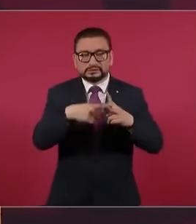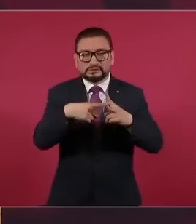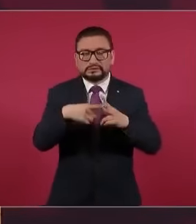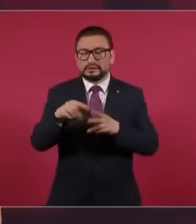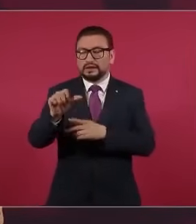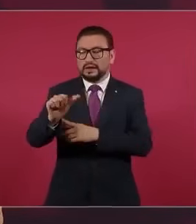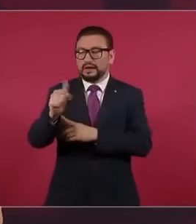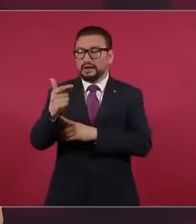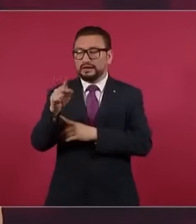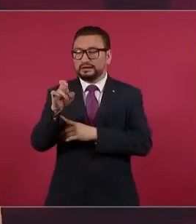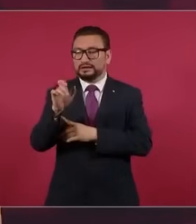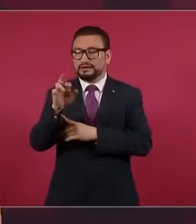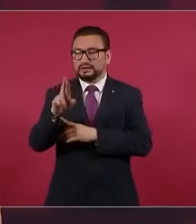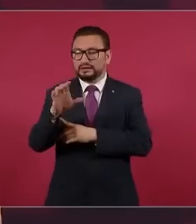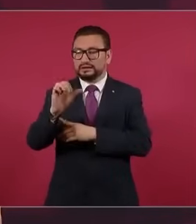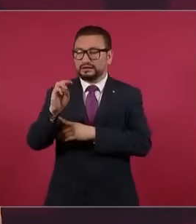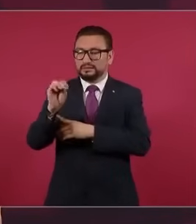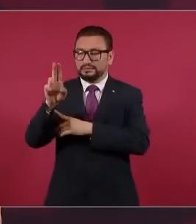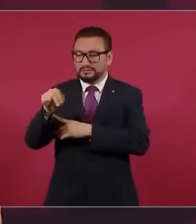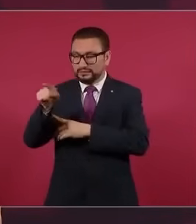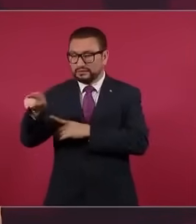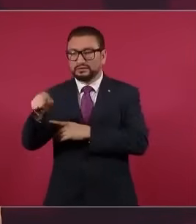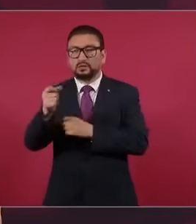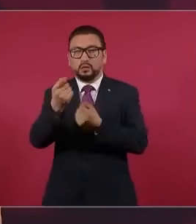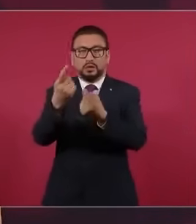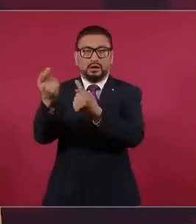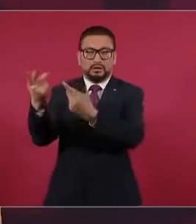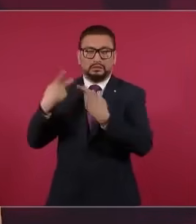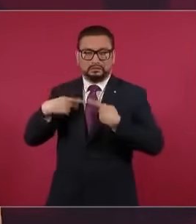Aguilar Camín o a otros, ¿no?